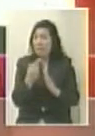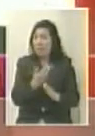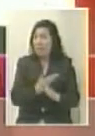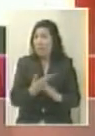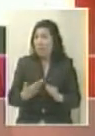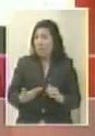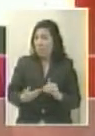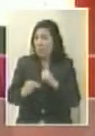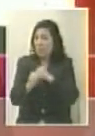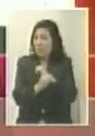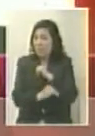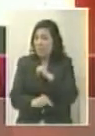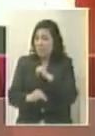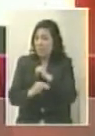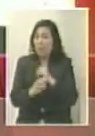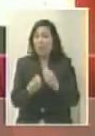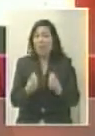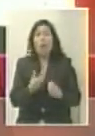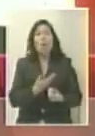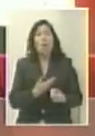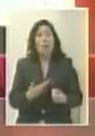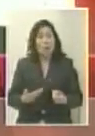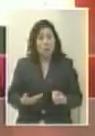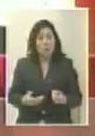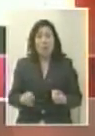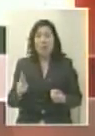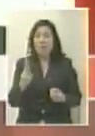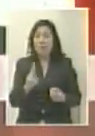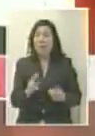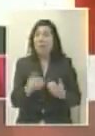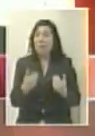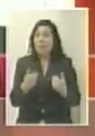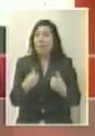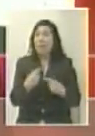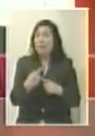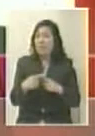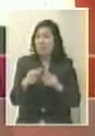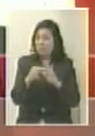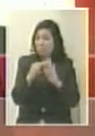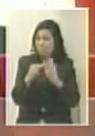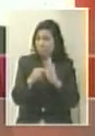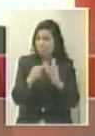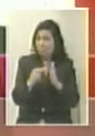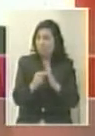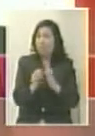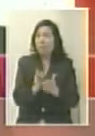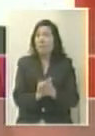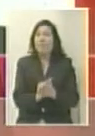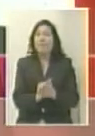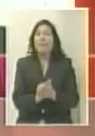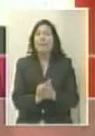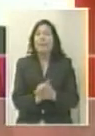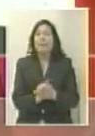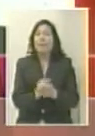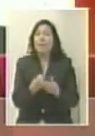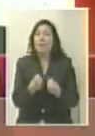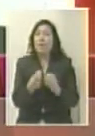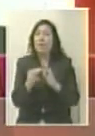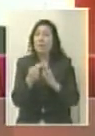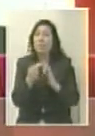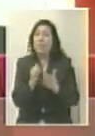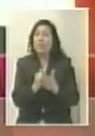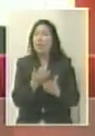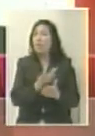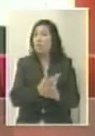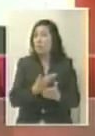Gobierno Nacional, sino también en los gobiernos regionales, que tienen distinto nivel de avance en sus estructuras ambientales y a nivel de